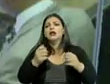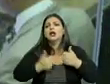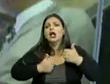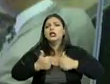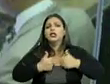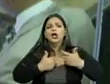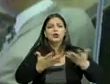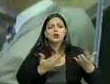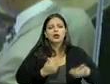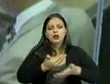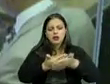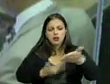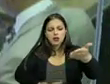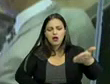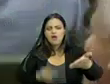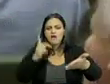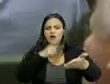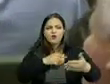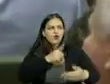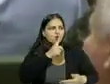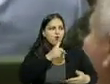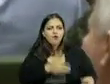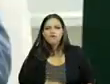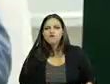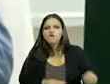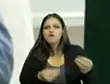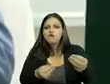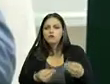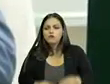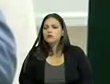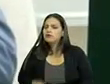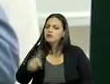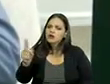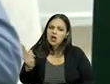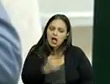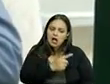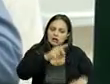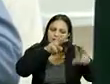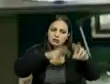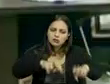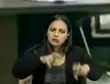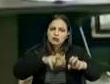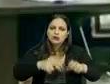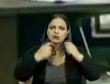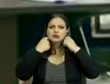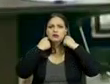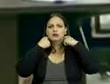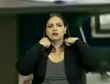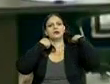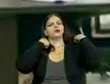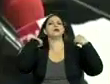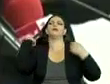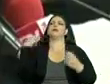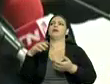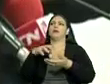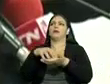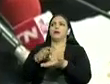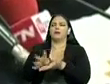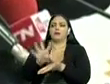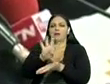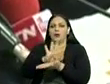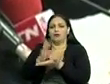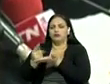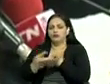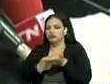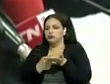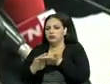En la Asamblea se siguen sumando voces que buscan fiscalizar al actual presidente del Consejo de Participación Ciudadana y Control Social. Pero el legislador